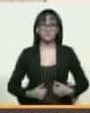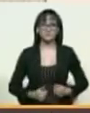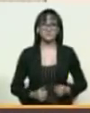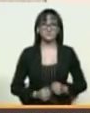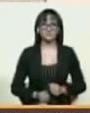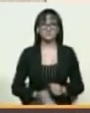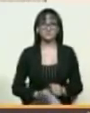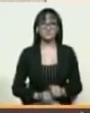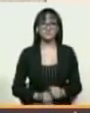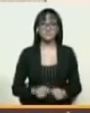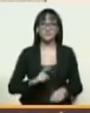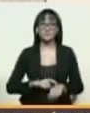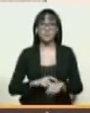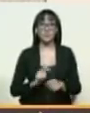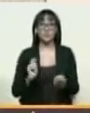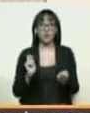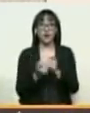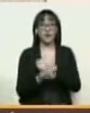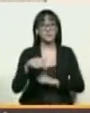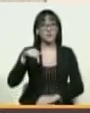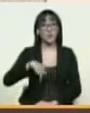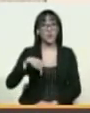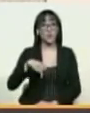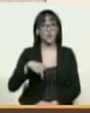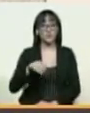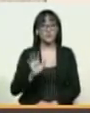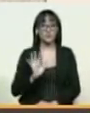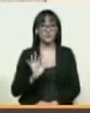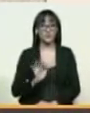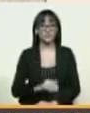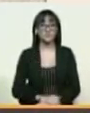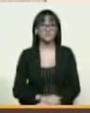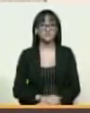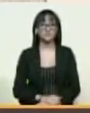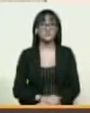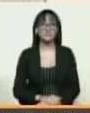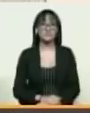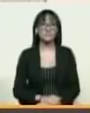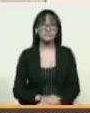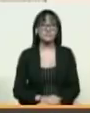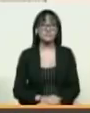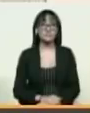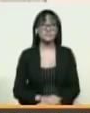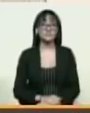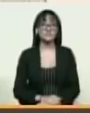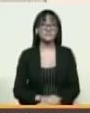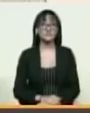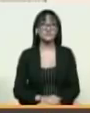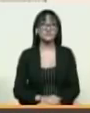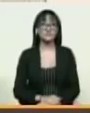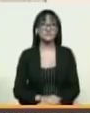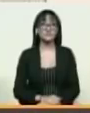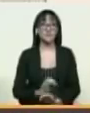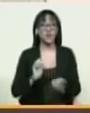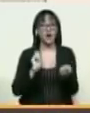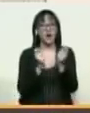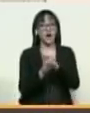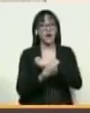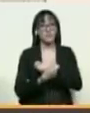una época de cambio la que estamos viviendo hoy día. Lo que hemos sellado hoy con la ONUDI es un cambio de